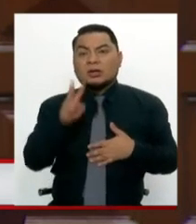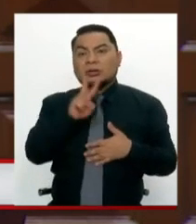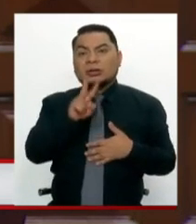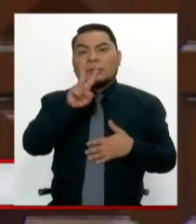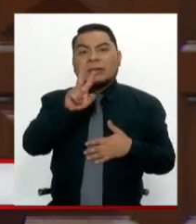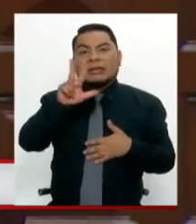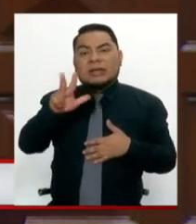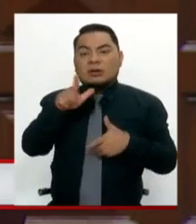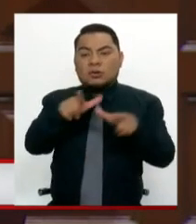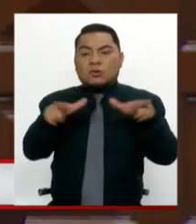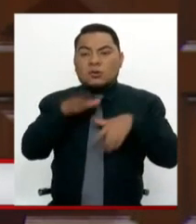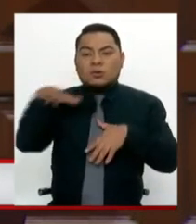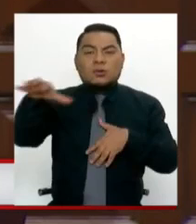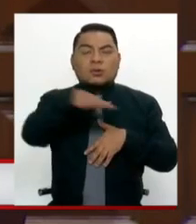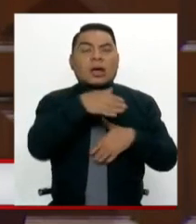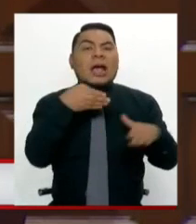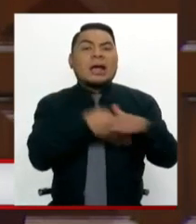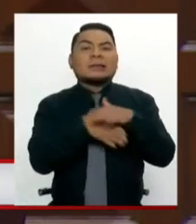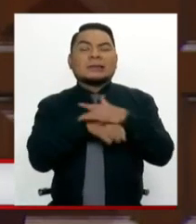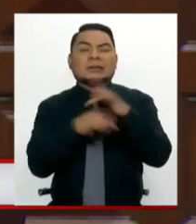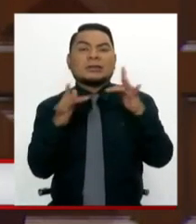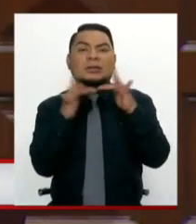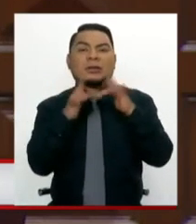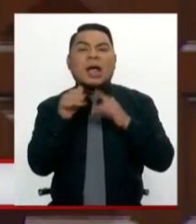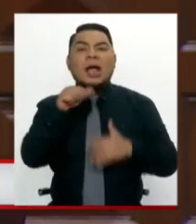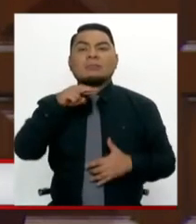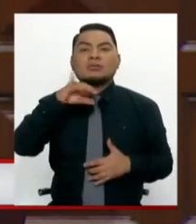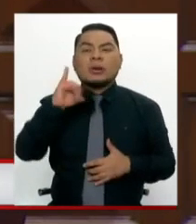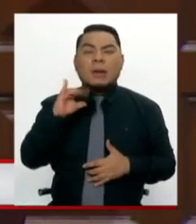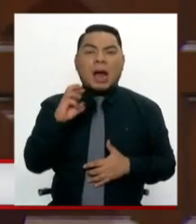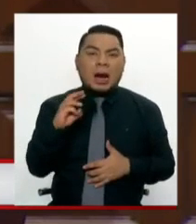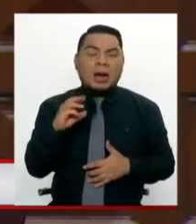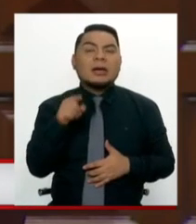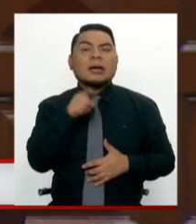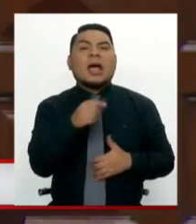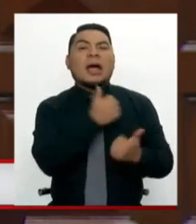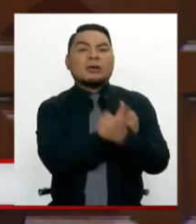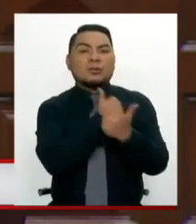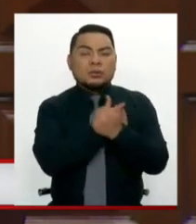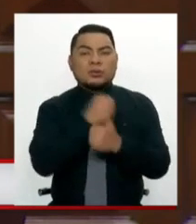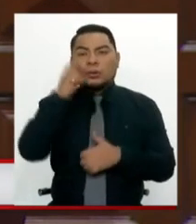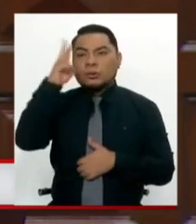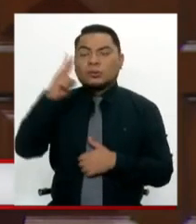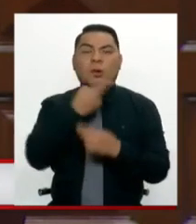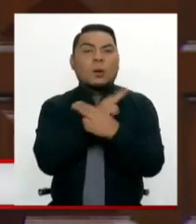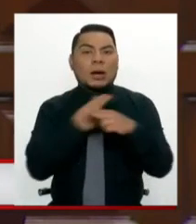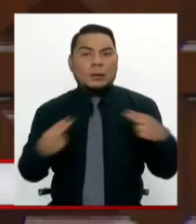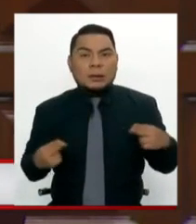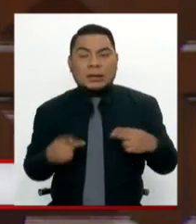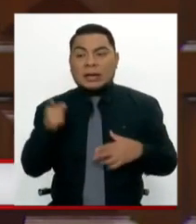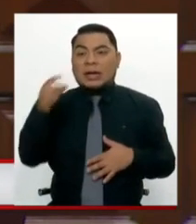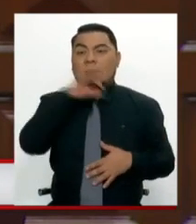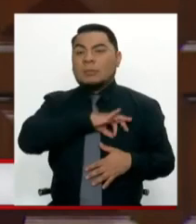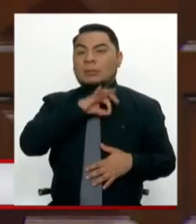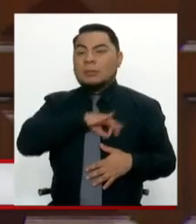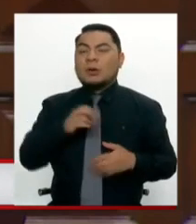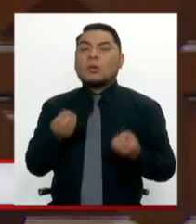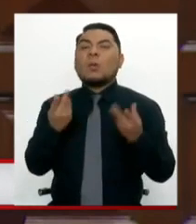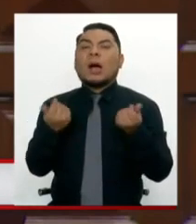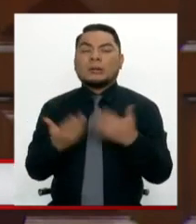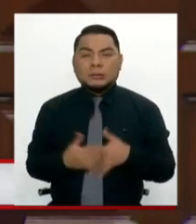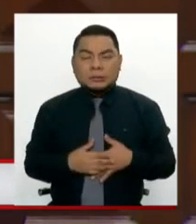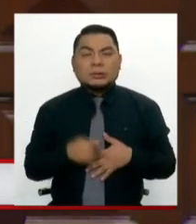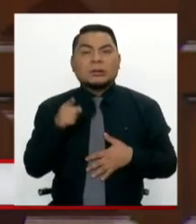espacios públicos de acceso digital en Apurímac, Ayacucho, Cusco y Huancavelica, beneficiando a un total